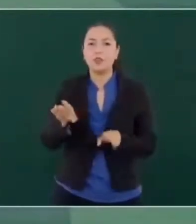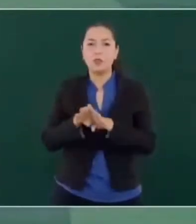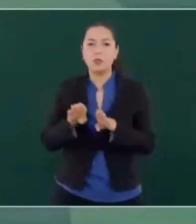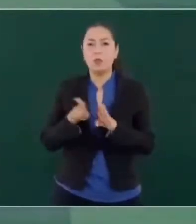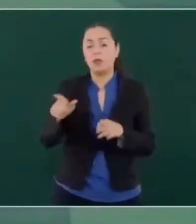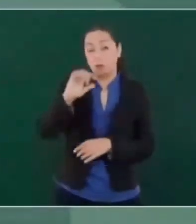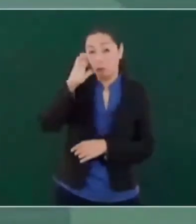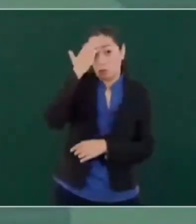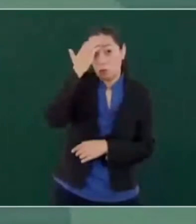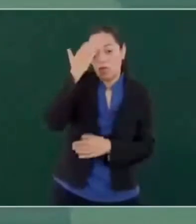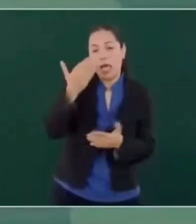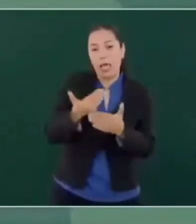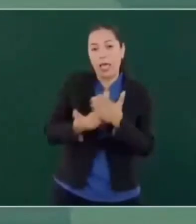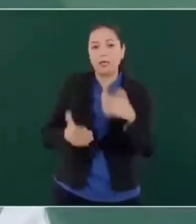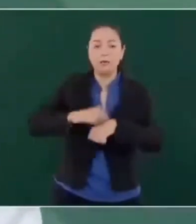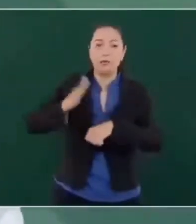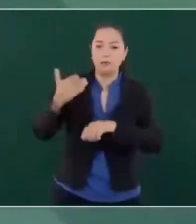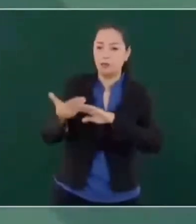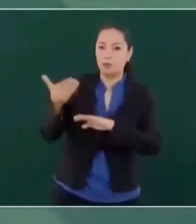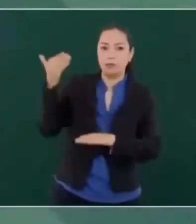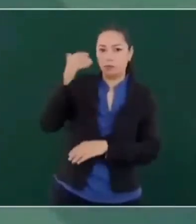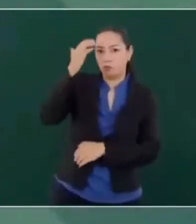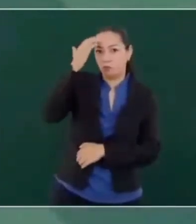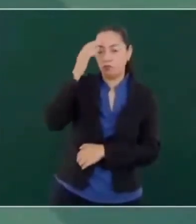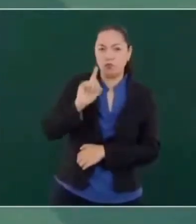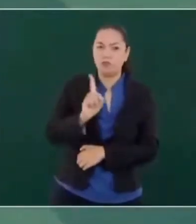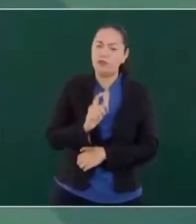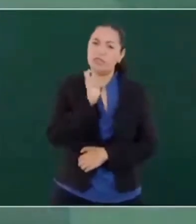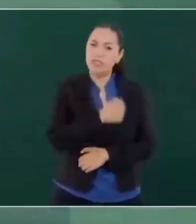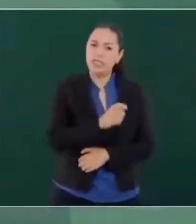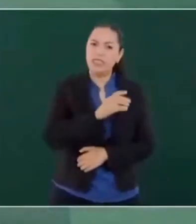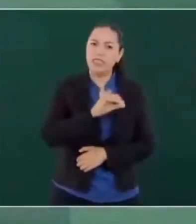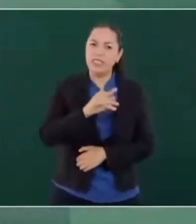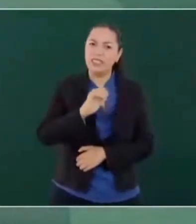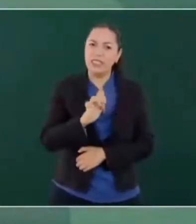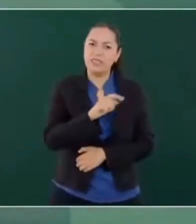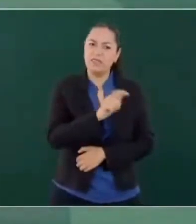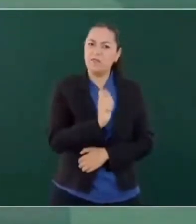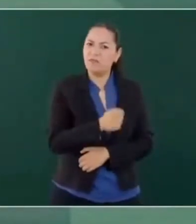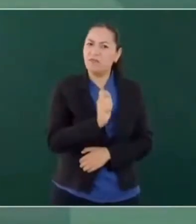conoce, pero tampoco se sabía qué era el CISEN.